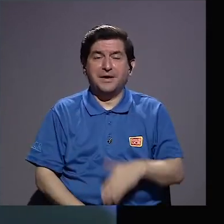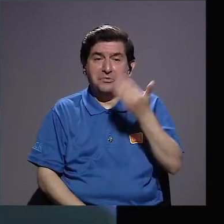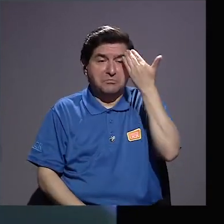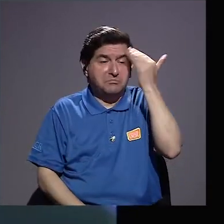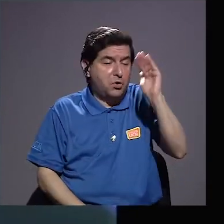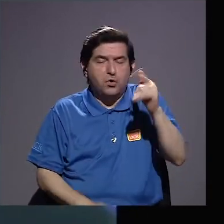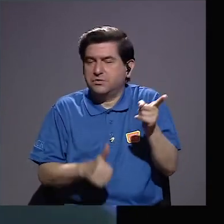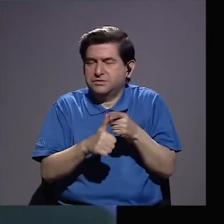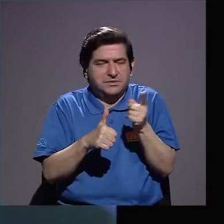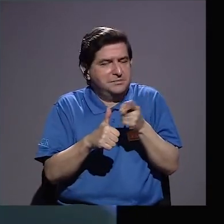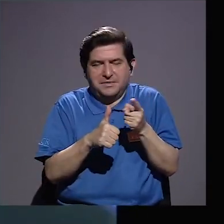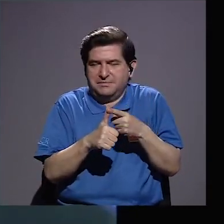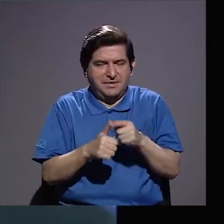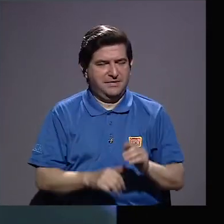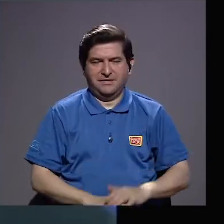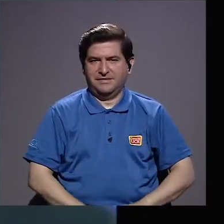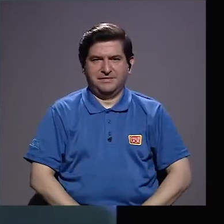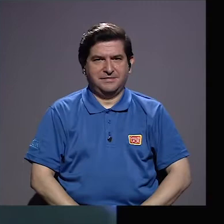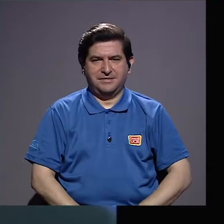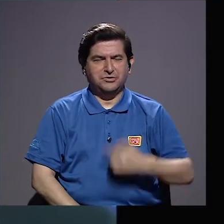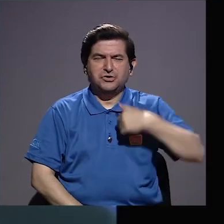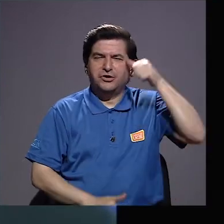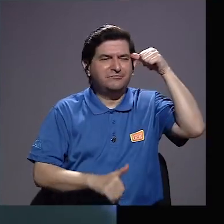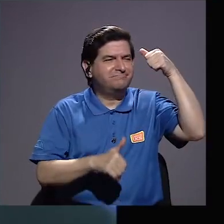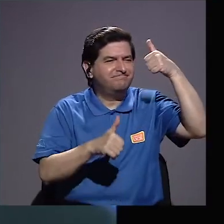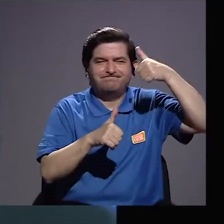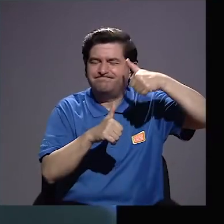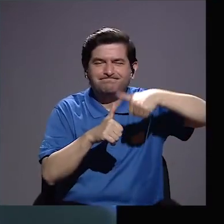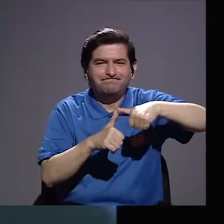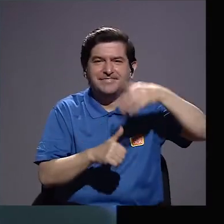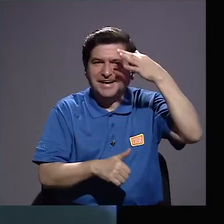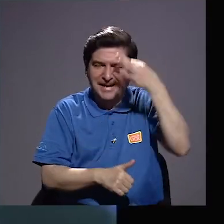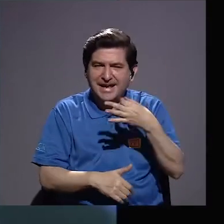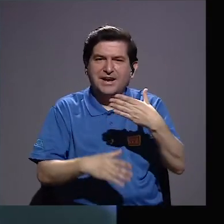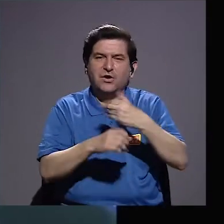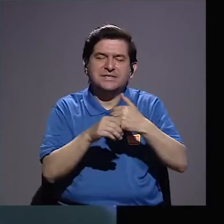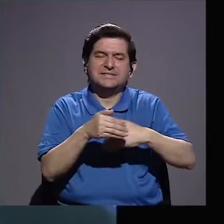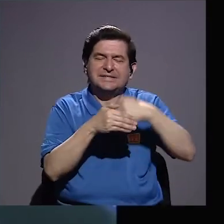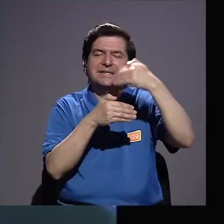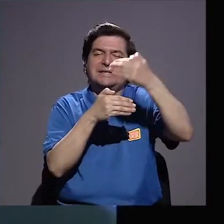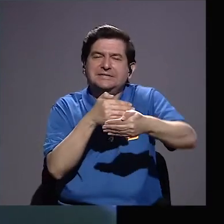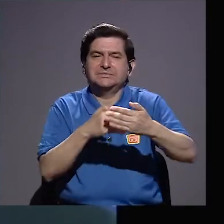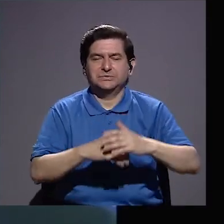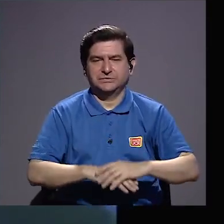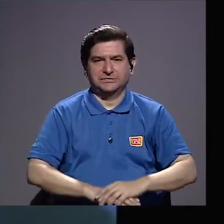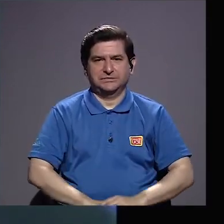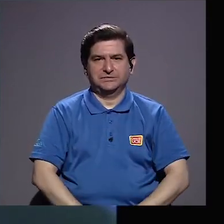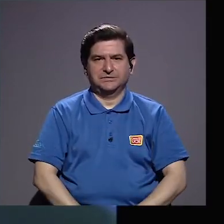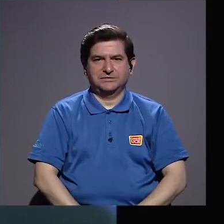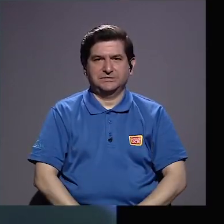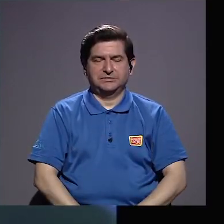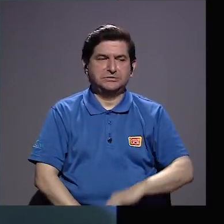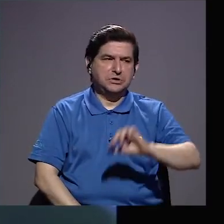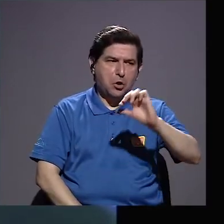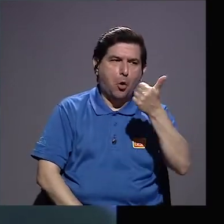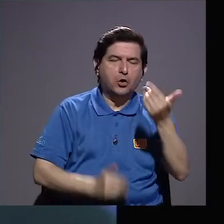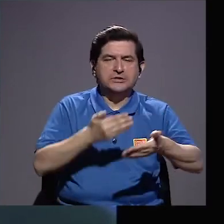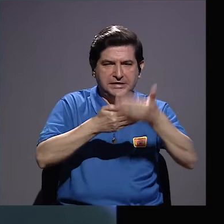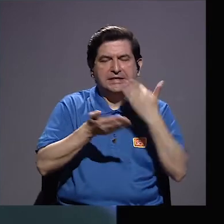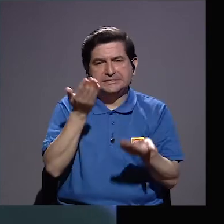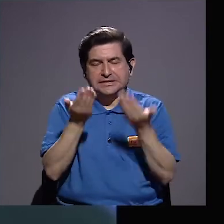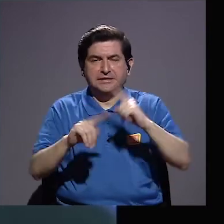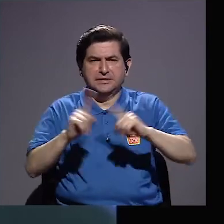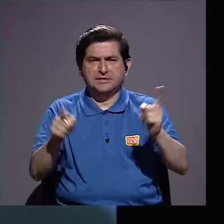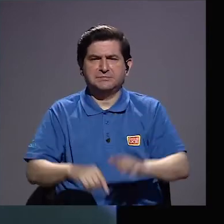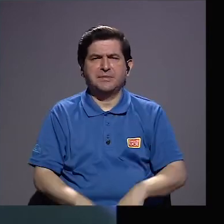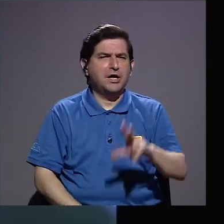obviamente, pero no sé si es la primera, no sé, ya no sé, no me recuerdo porque yo creo que la hice después de